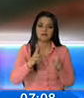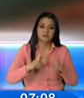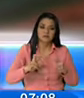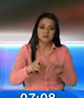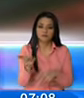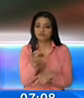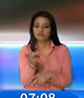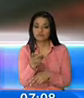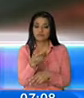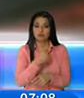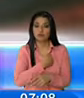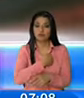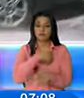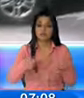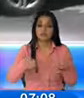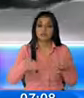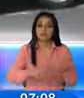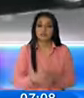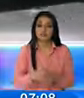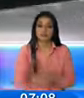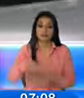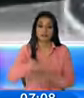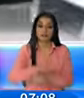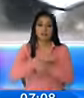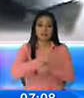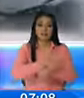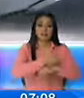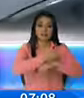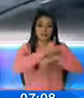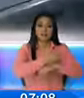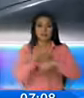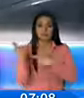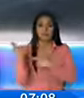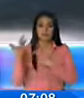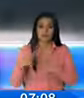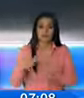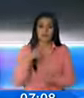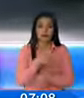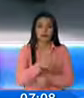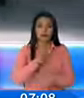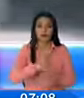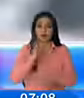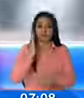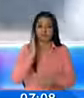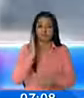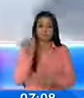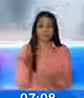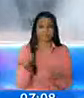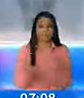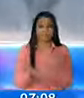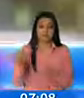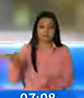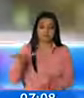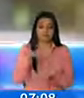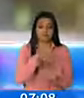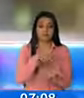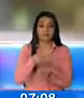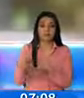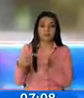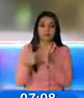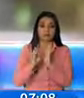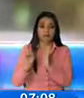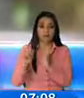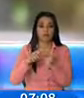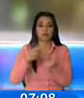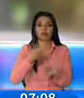a los sospechosos. Los detenidos fueron llevados ante la autoridad competente, donde se determinaría el posible delito de contrabando. Se presume